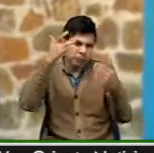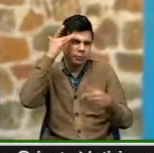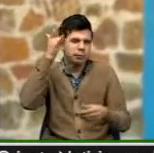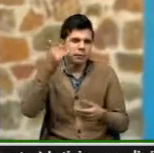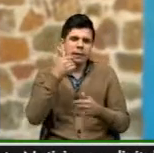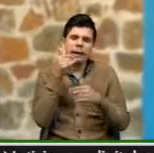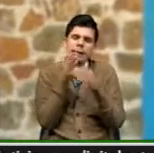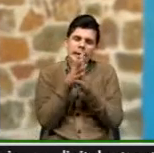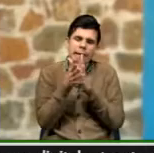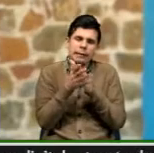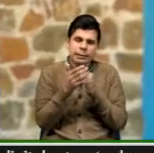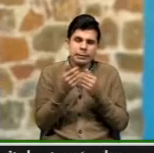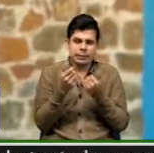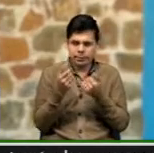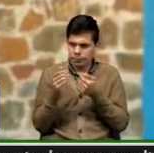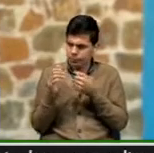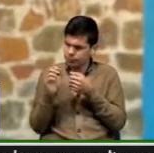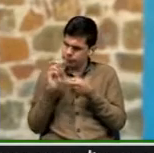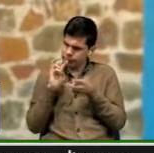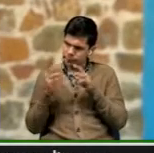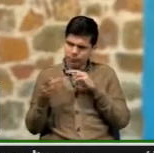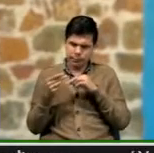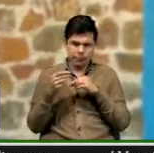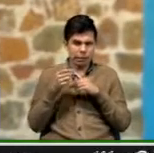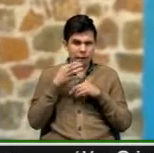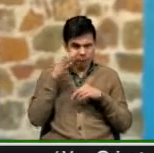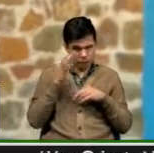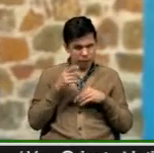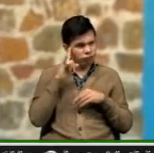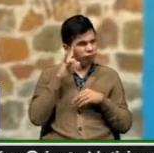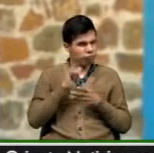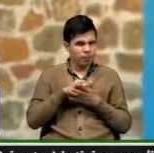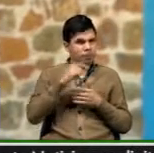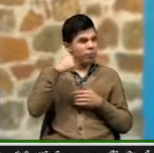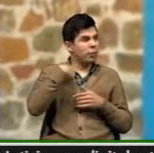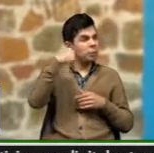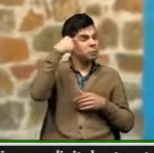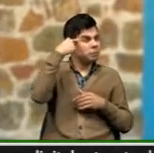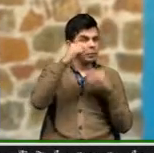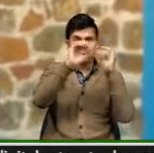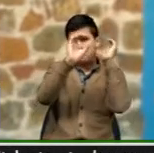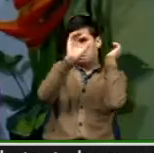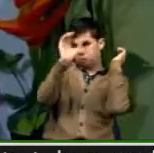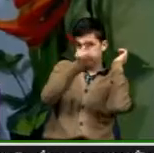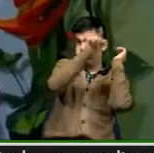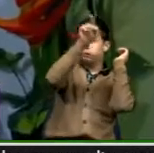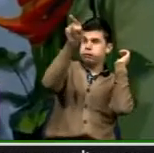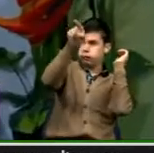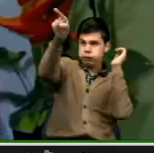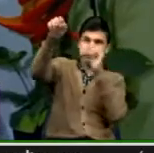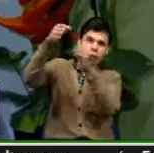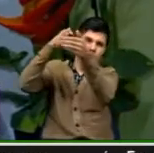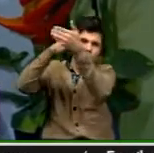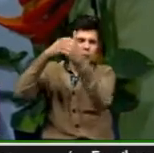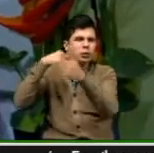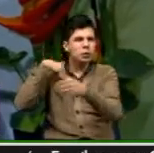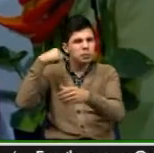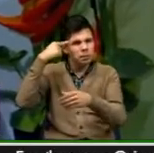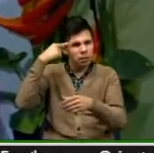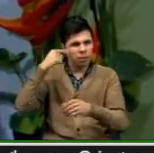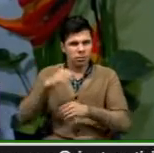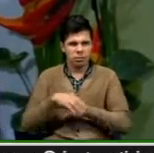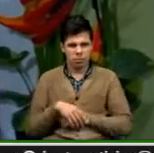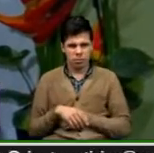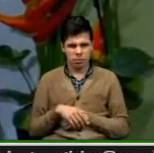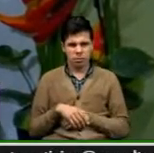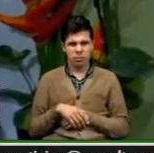contrarios contrario a la versión oficial presume que se trata de un claro atentado de grupos al margen de la ley te digo que por la guerrilla porque yo